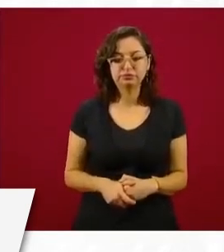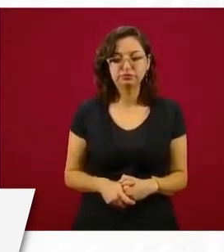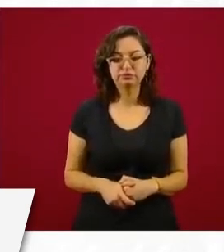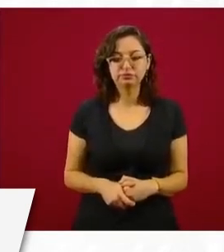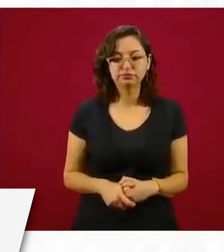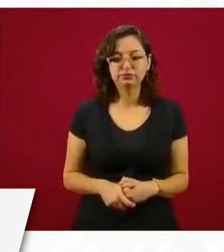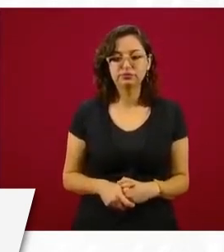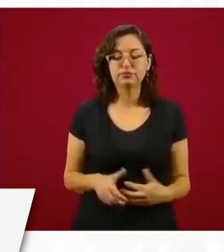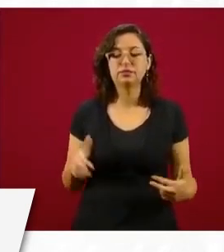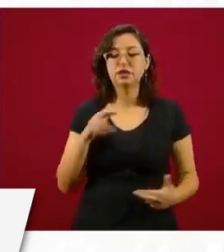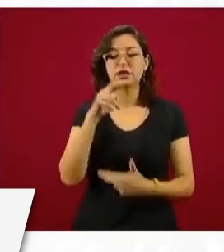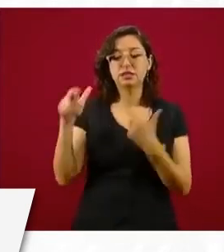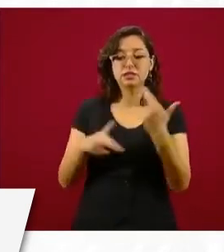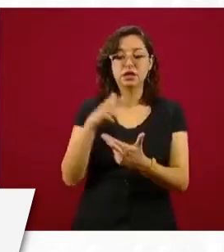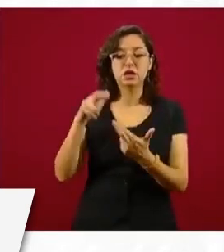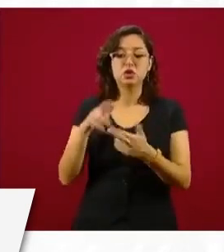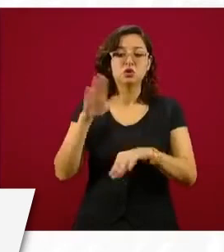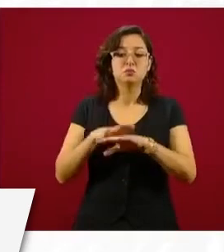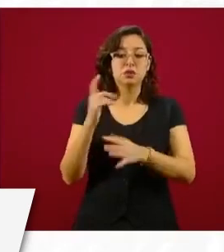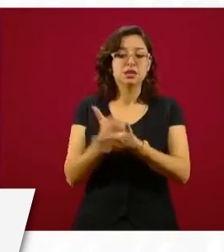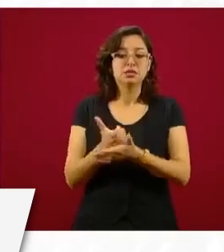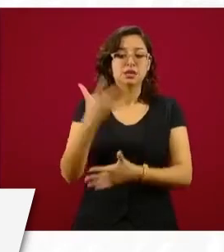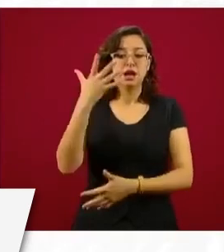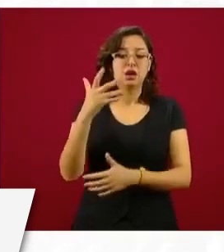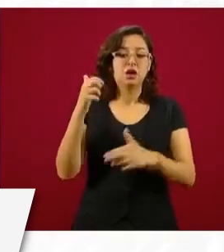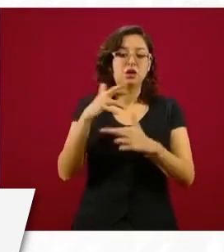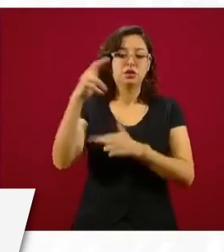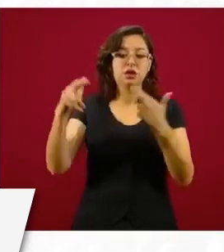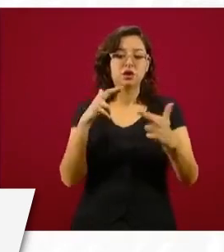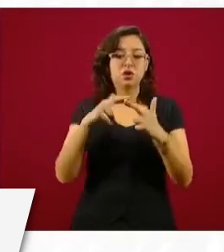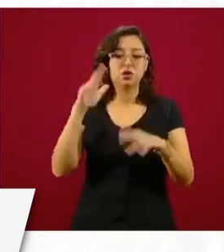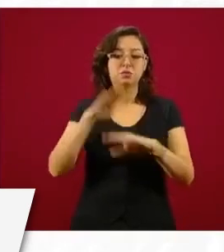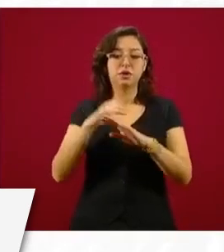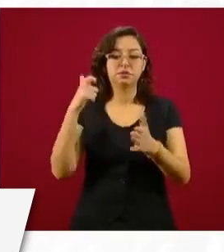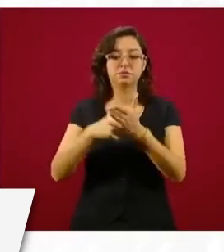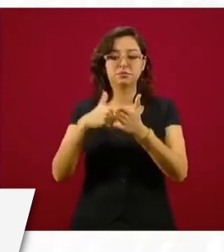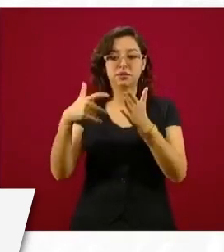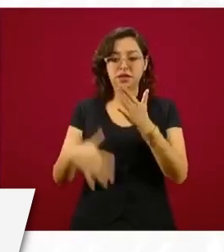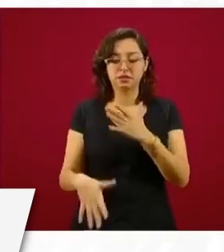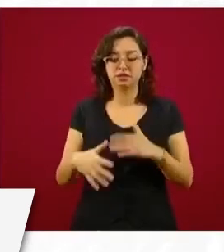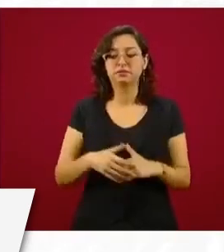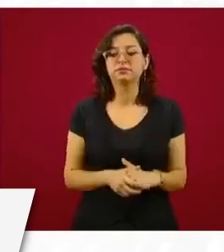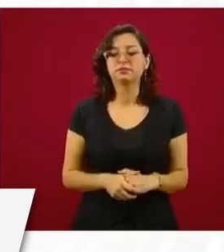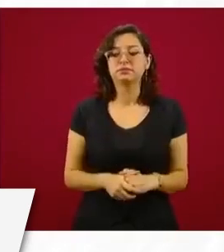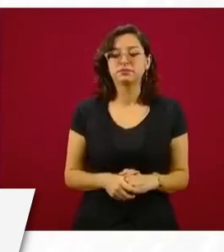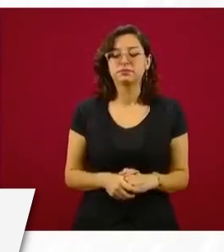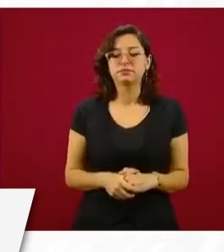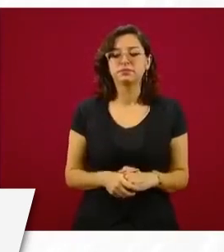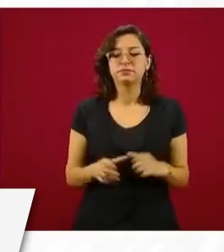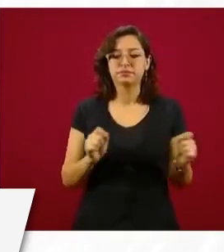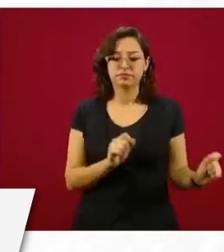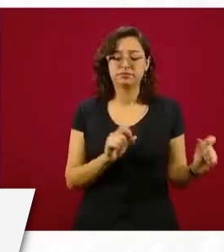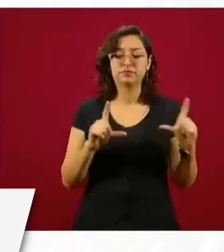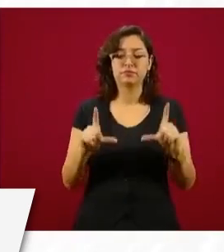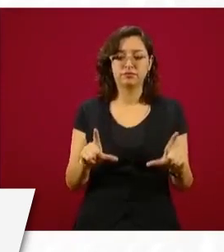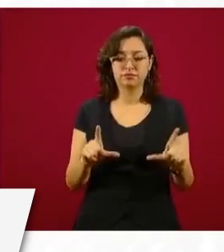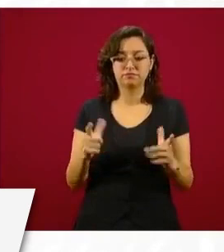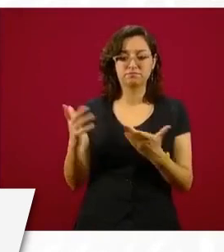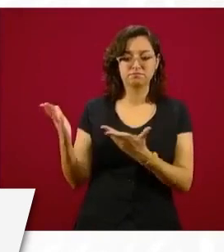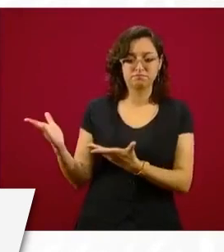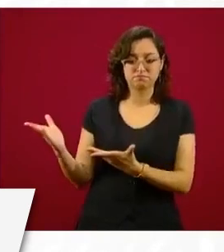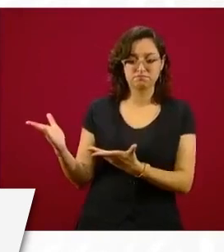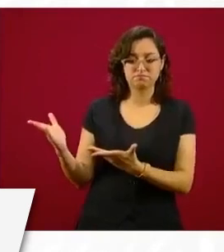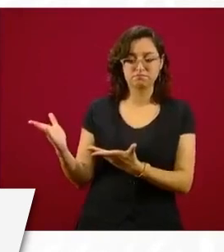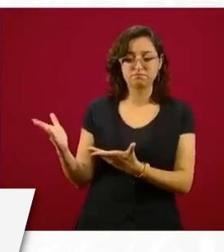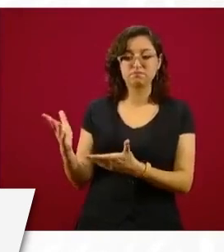precio más bajo en cada región. Por eso en la primera lámina, que es la del combustible regular,